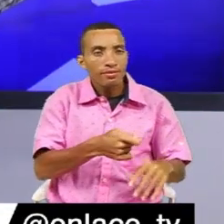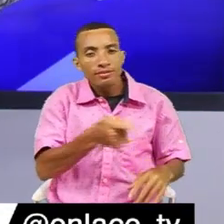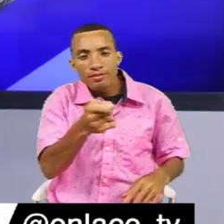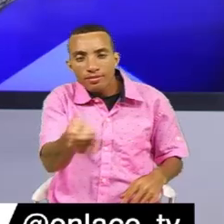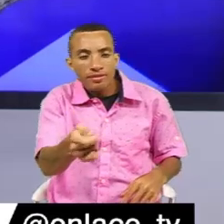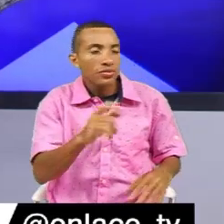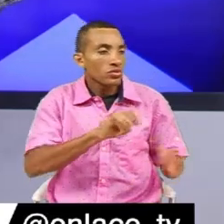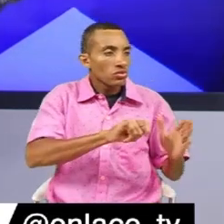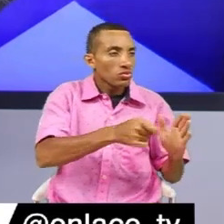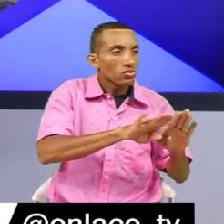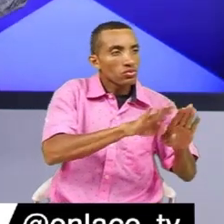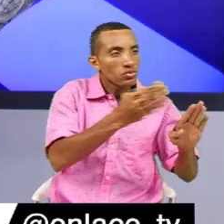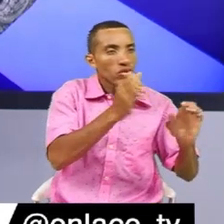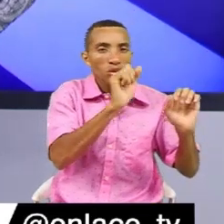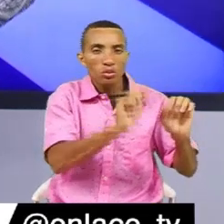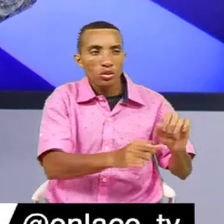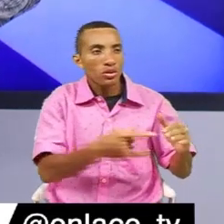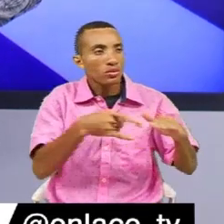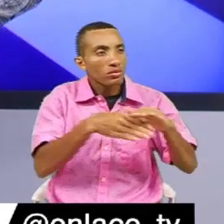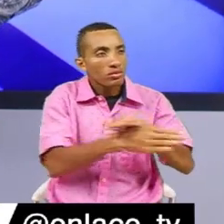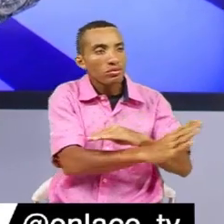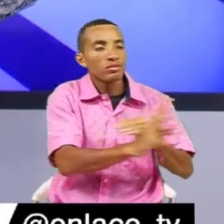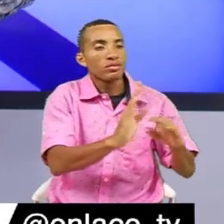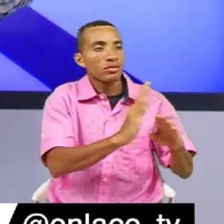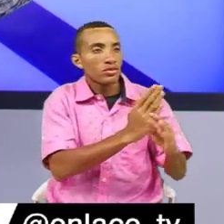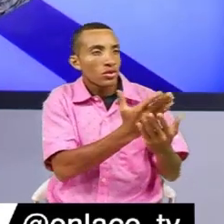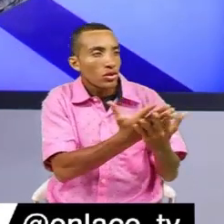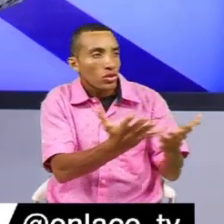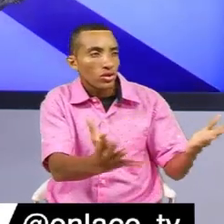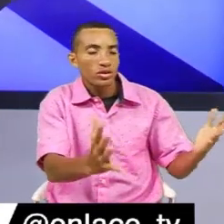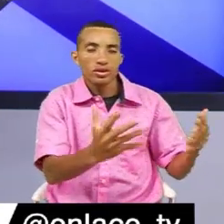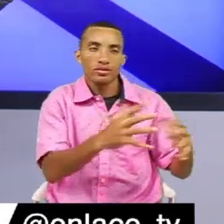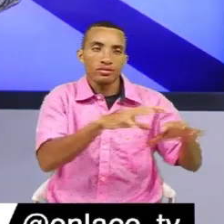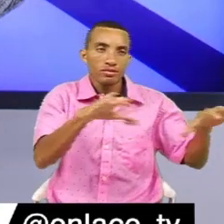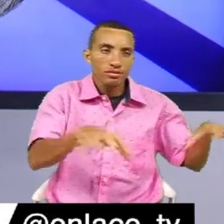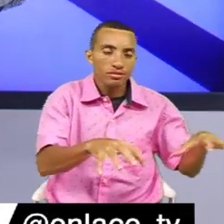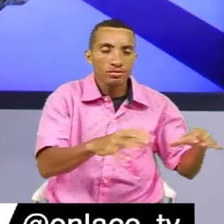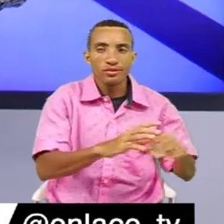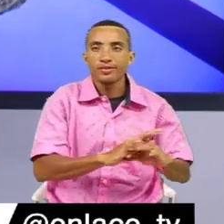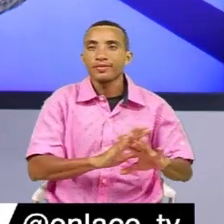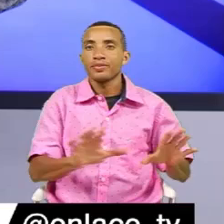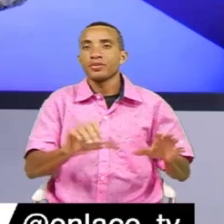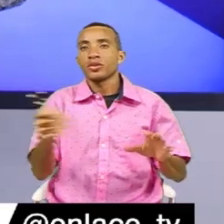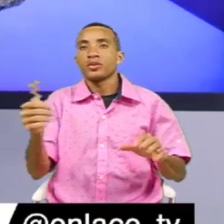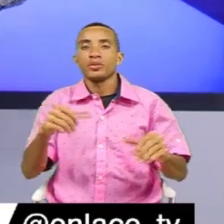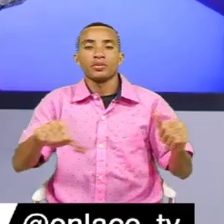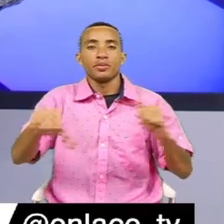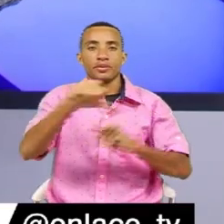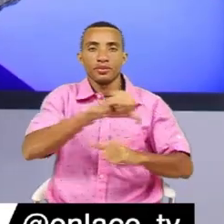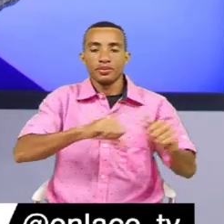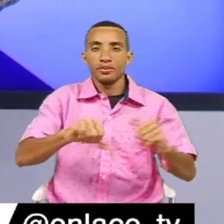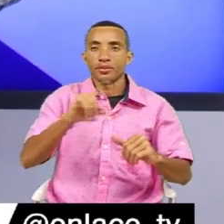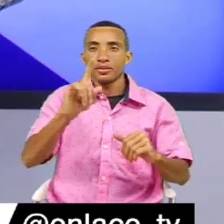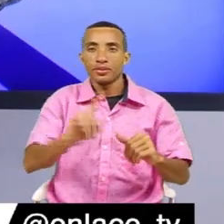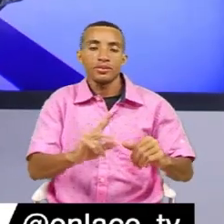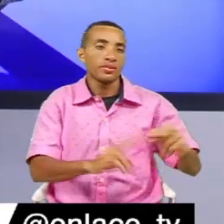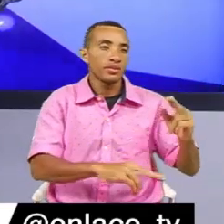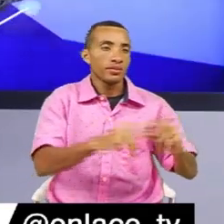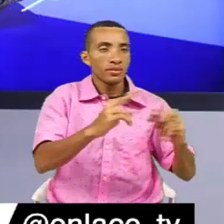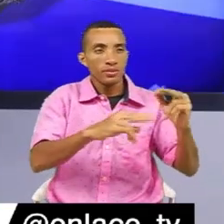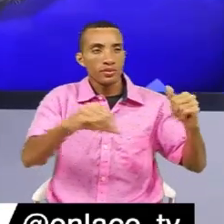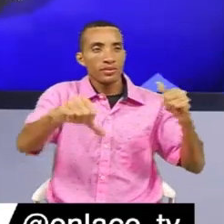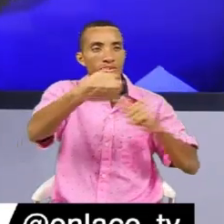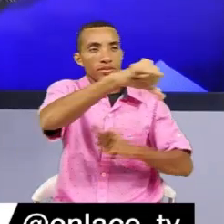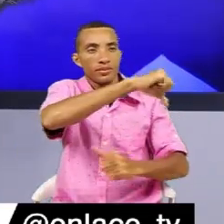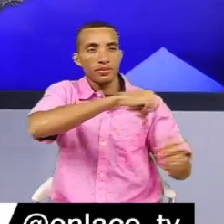este salón comunal. A esto se suma otra problemática que se registra por un parque con gimnasia que fue construido en el sector y que